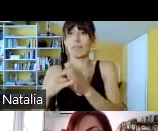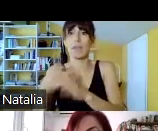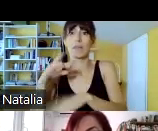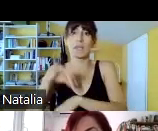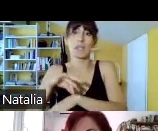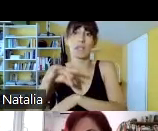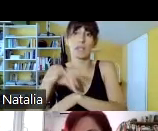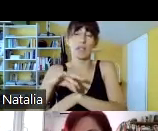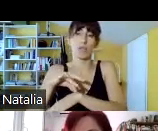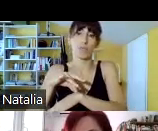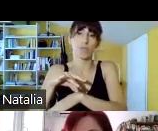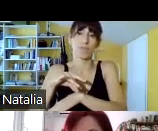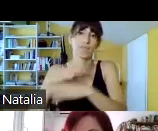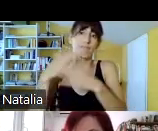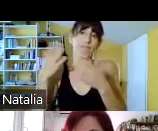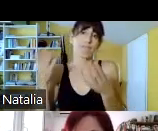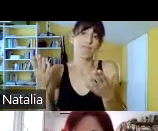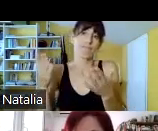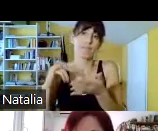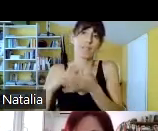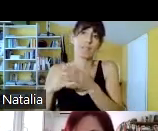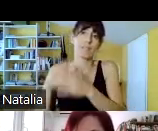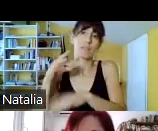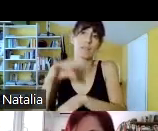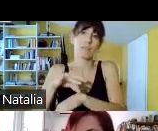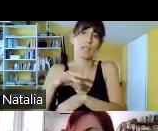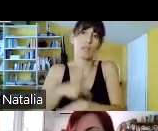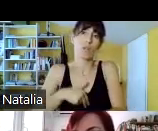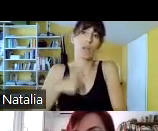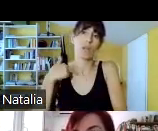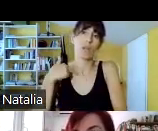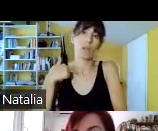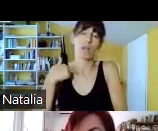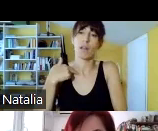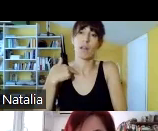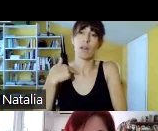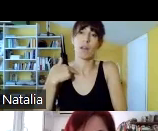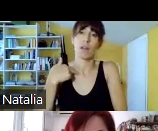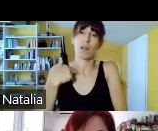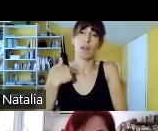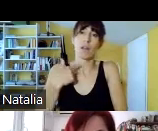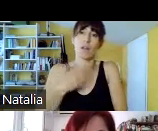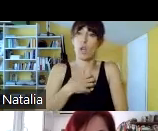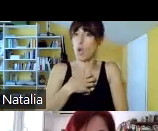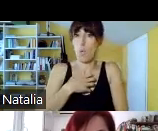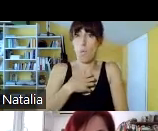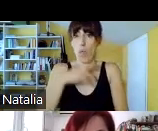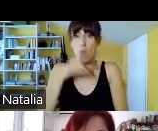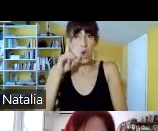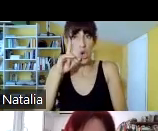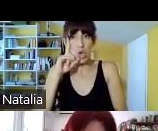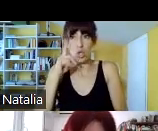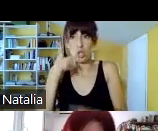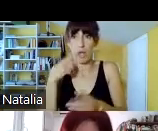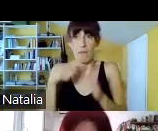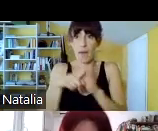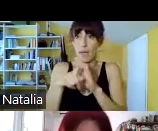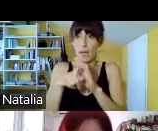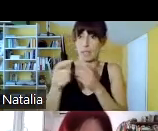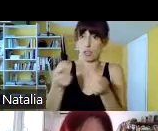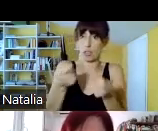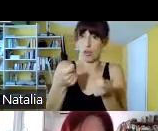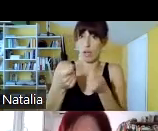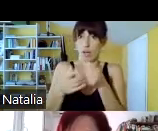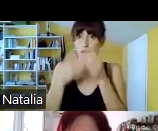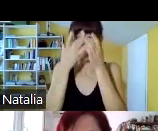y bueno, pues el sistema sanitario en general no puede ni sabe gestionarlo. Uy,